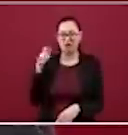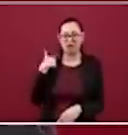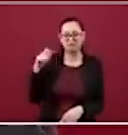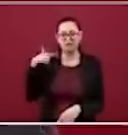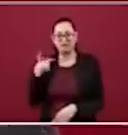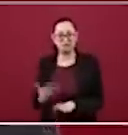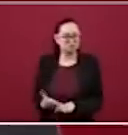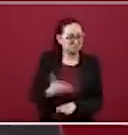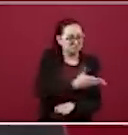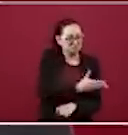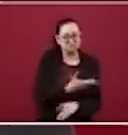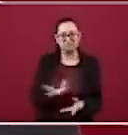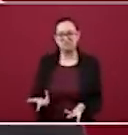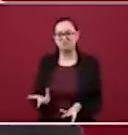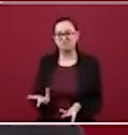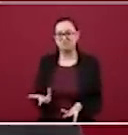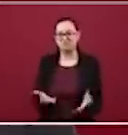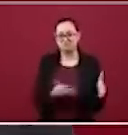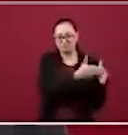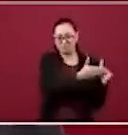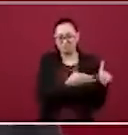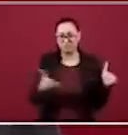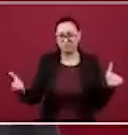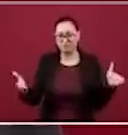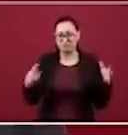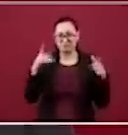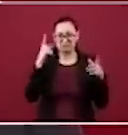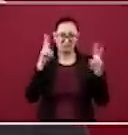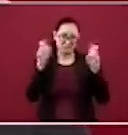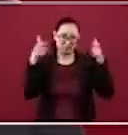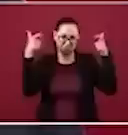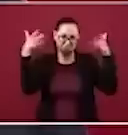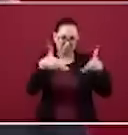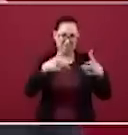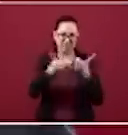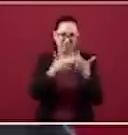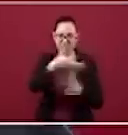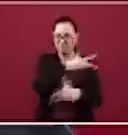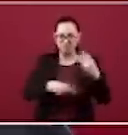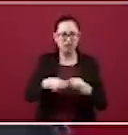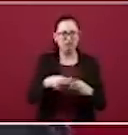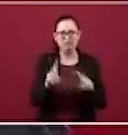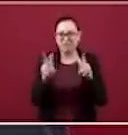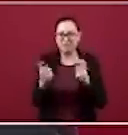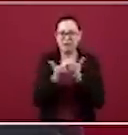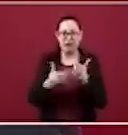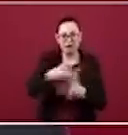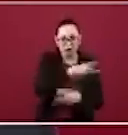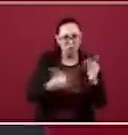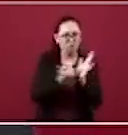últimos, los gobiernos de corte neoliberal, en todas las áreas económicas,